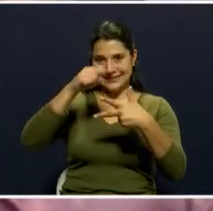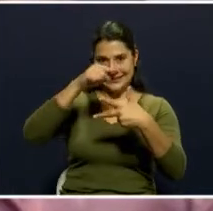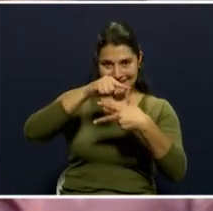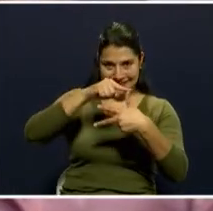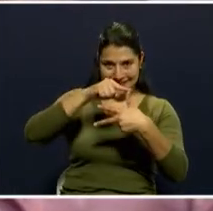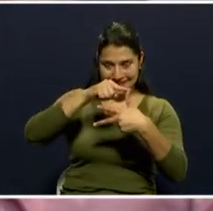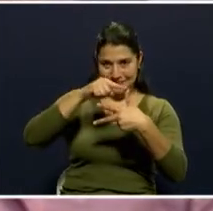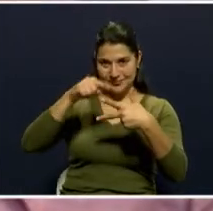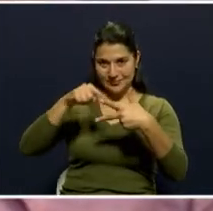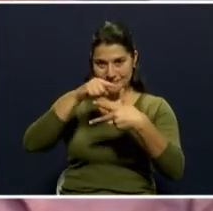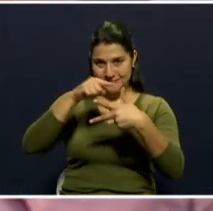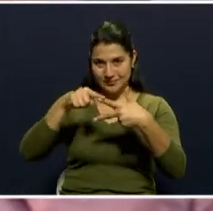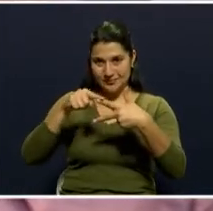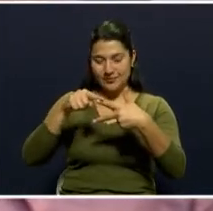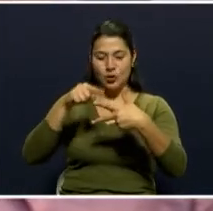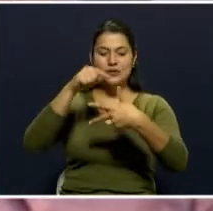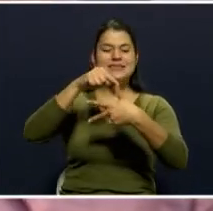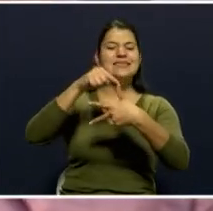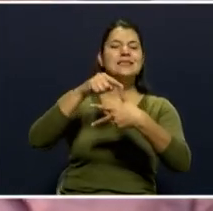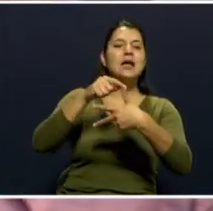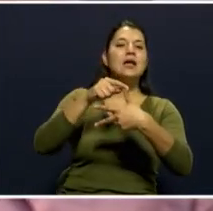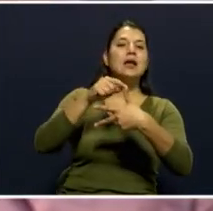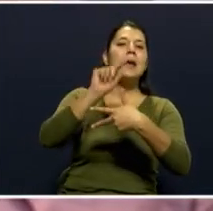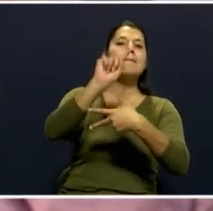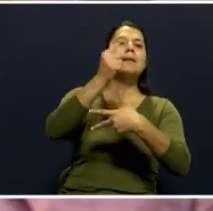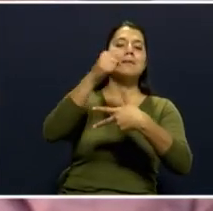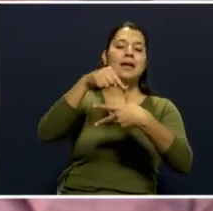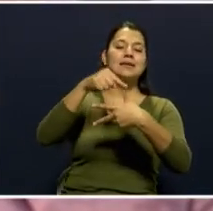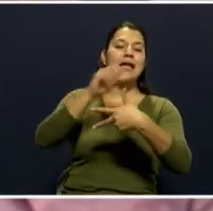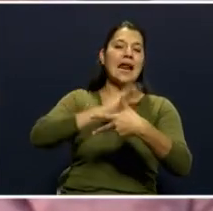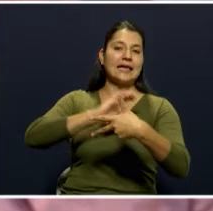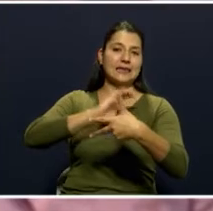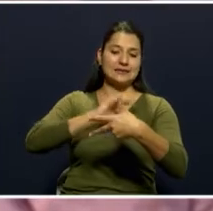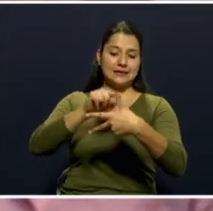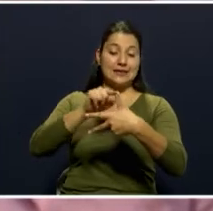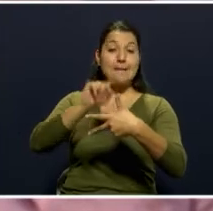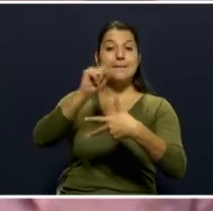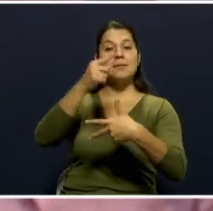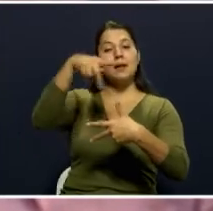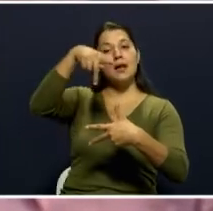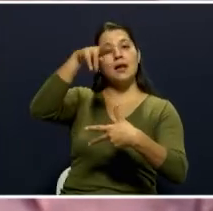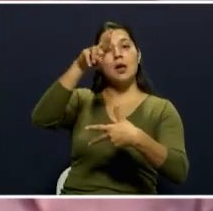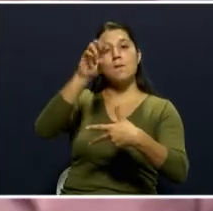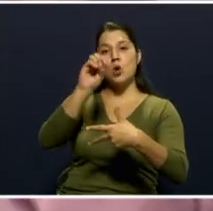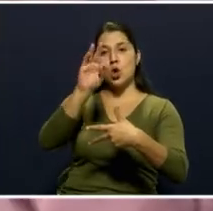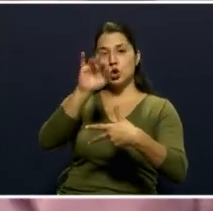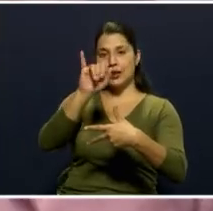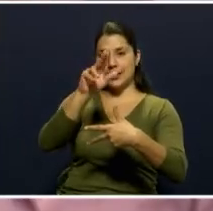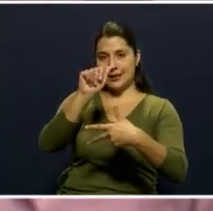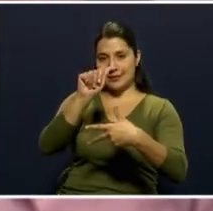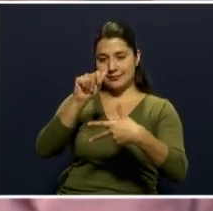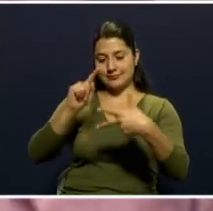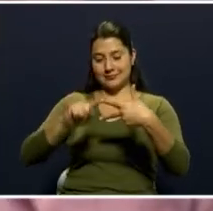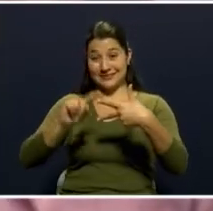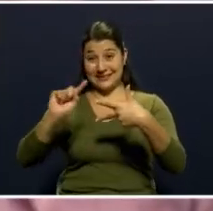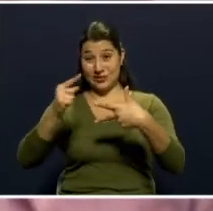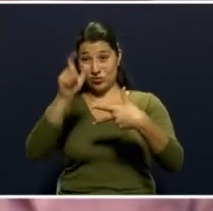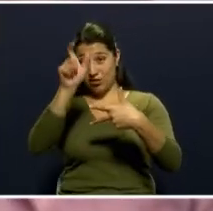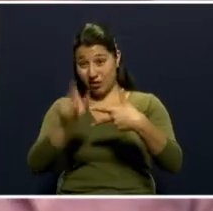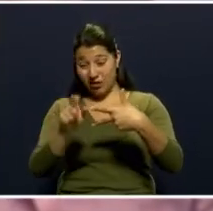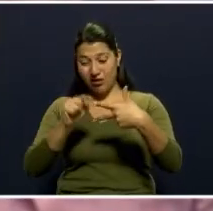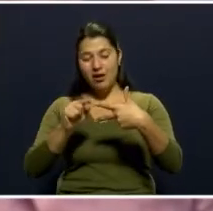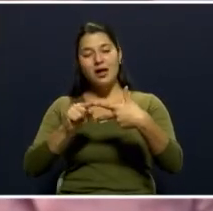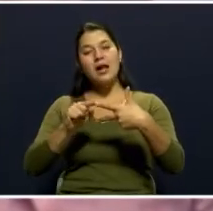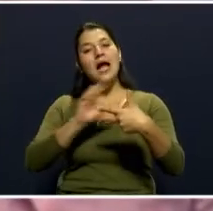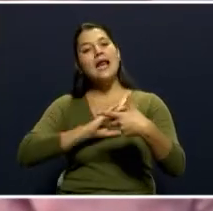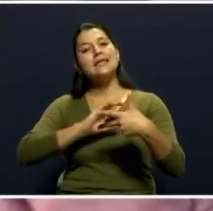Entonces vemos que esos puntos nos indican cuáles son las células potenciales. Y podemos ver que esas células son células de la cavidad